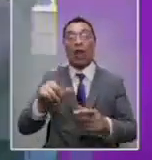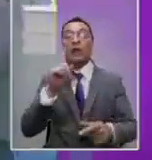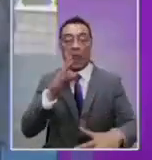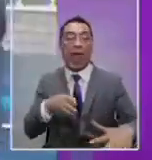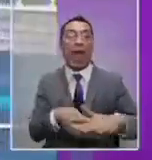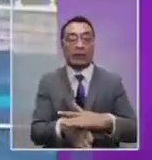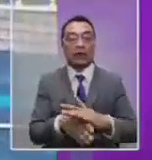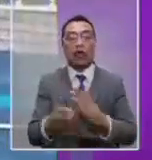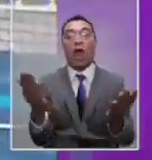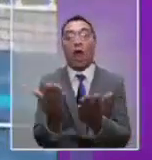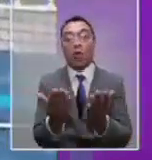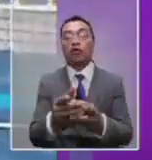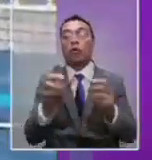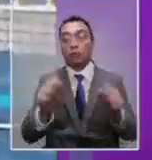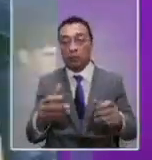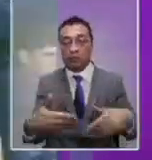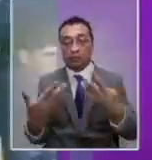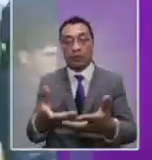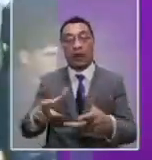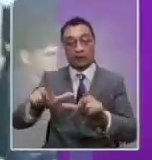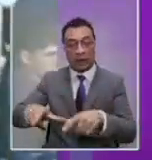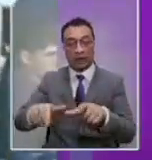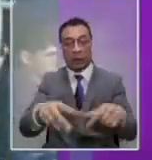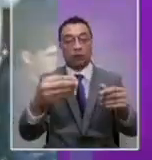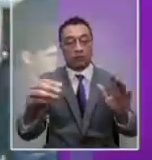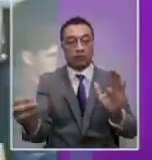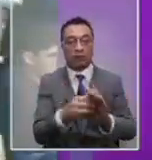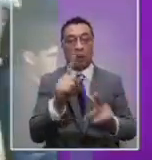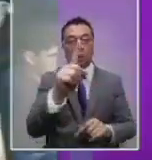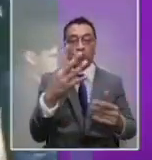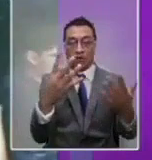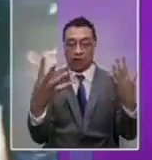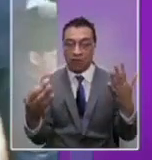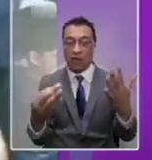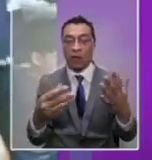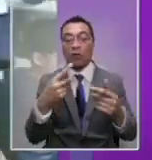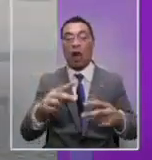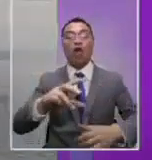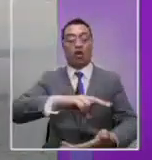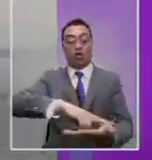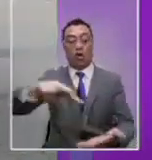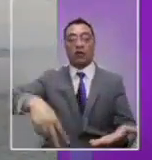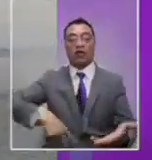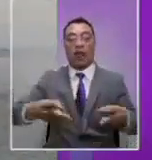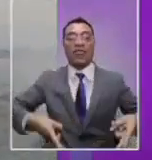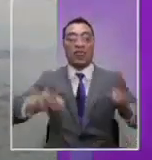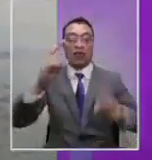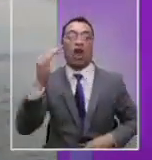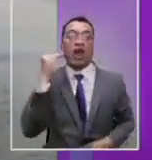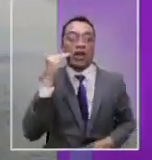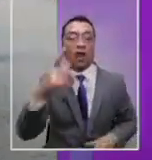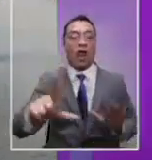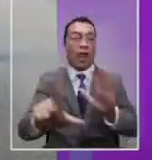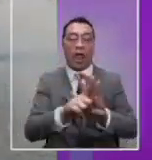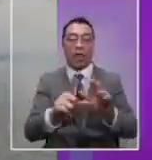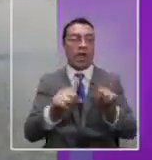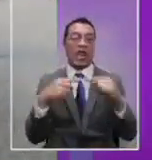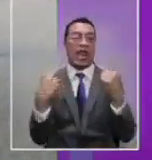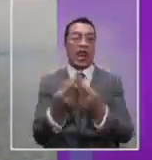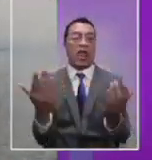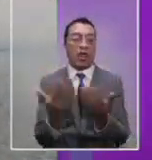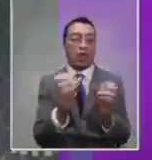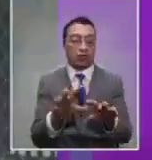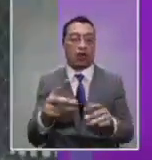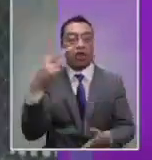con acceso a la educación gracias a la ratificación realizada por el Estado en 1990 de la Convención sobre los Derechos del Niño y la Ley